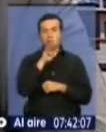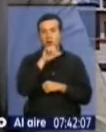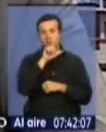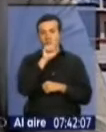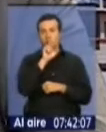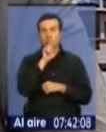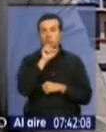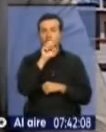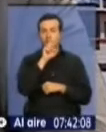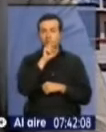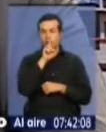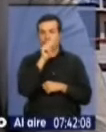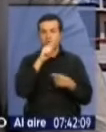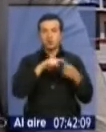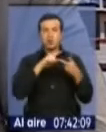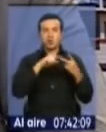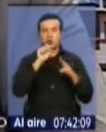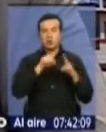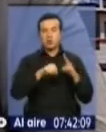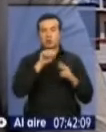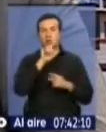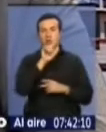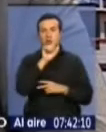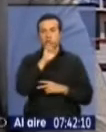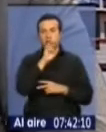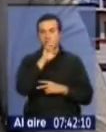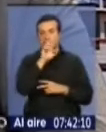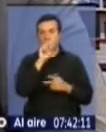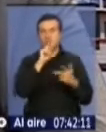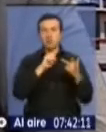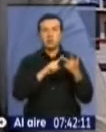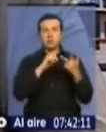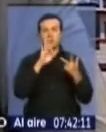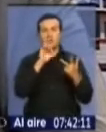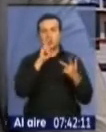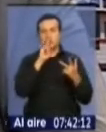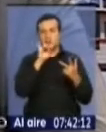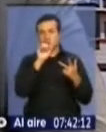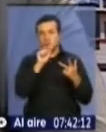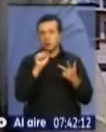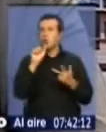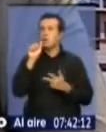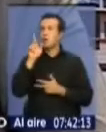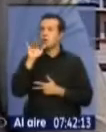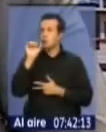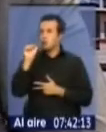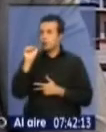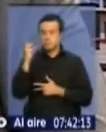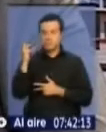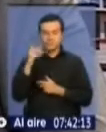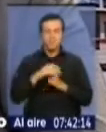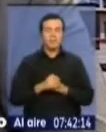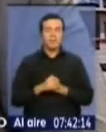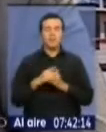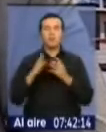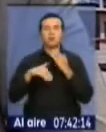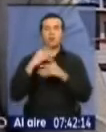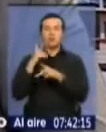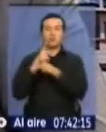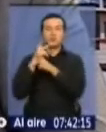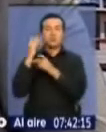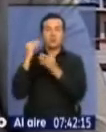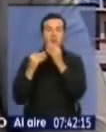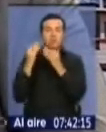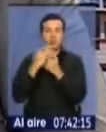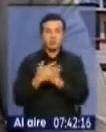el abogado Yávar y la doctora Tania, no recuerdo el apellido, Tania Arias. Y luego este Consejo de la Judicatura, sin